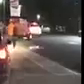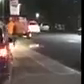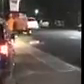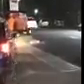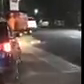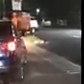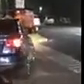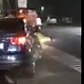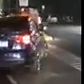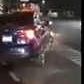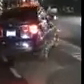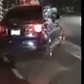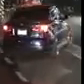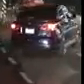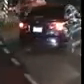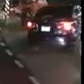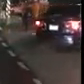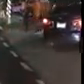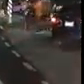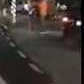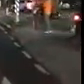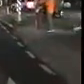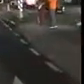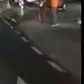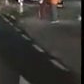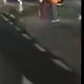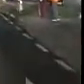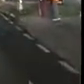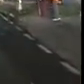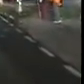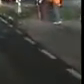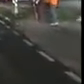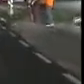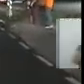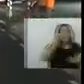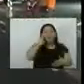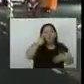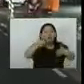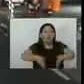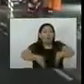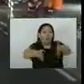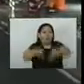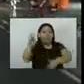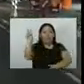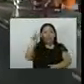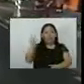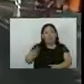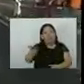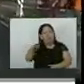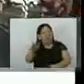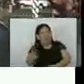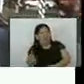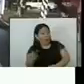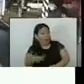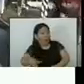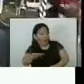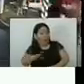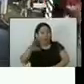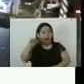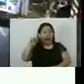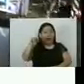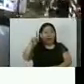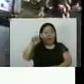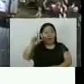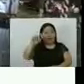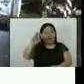Contarles que un motociclista resultó lesionado en un percance vial ocurrido en el Boulevard Venezuela a la altura del barrio Candelaria